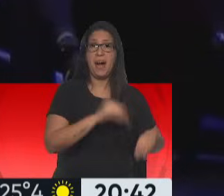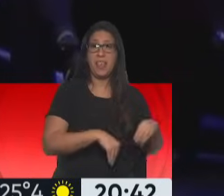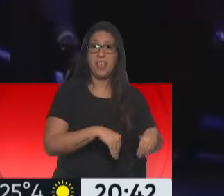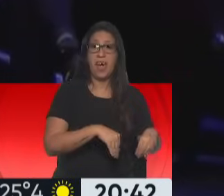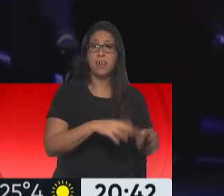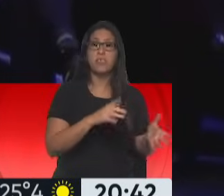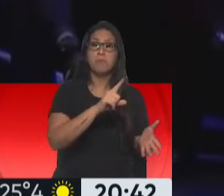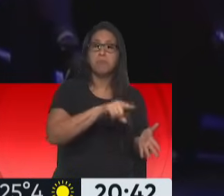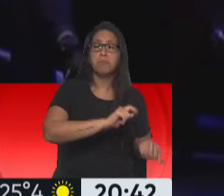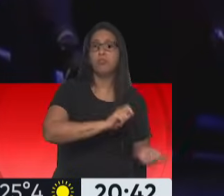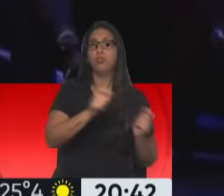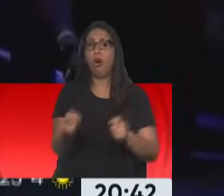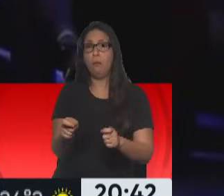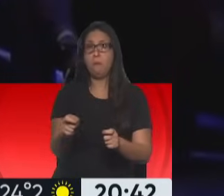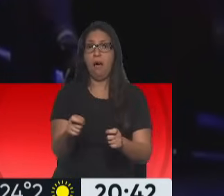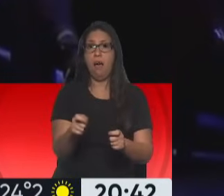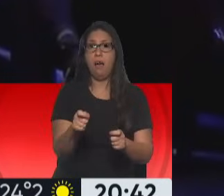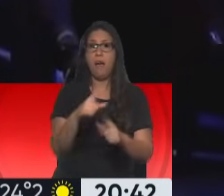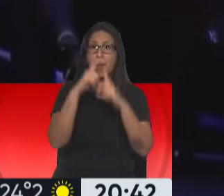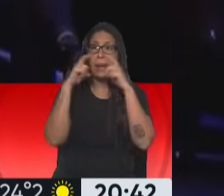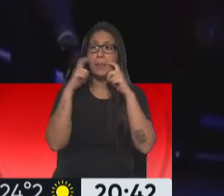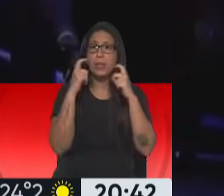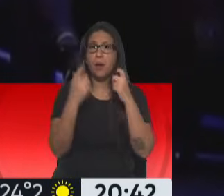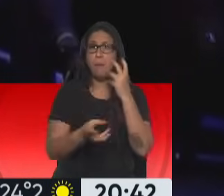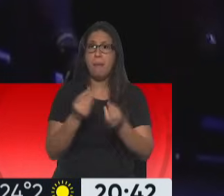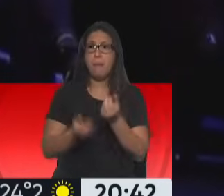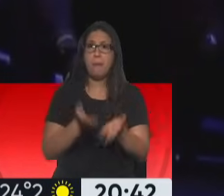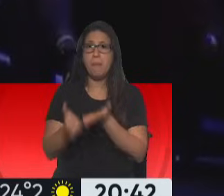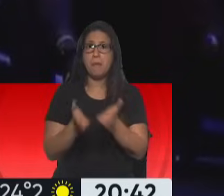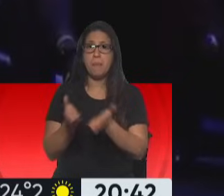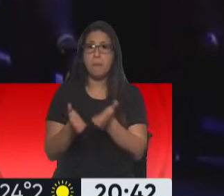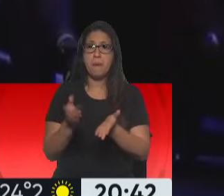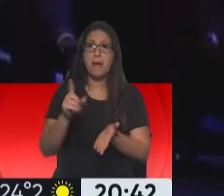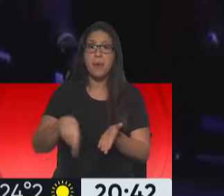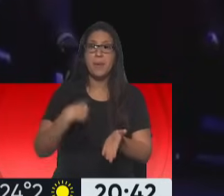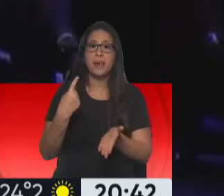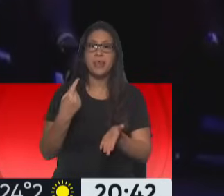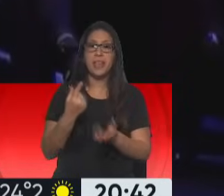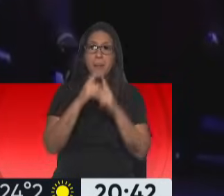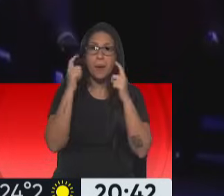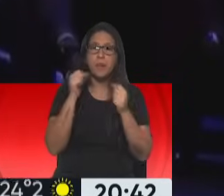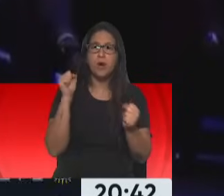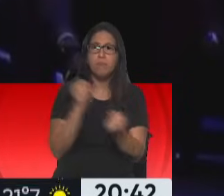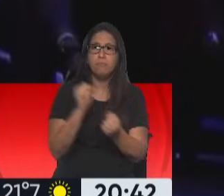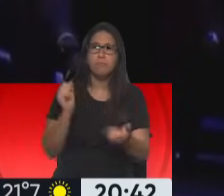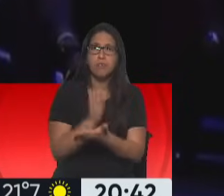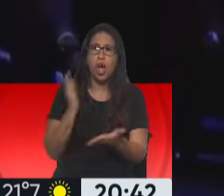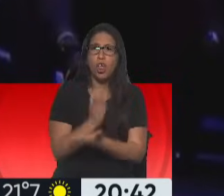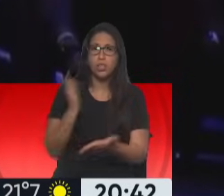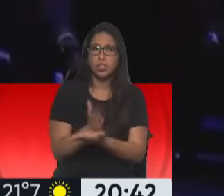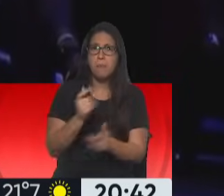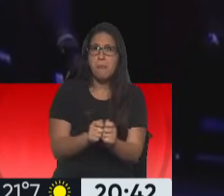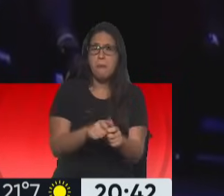extraordinarias, hubieran pasado al sector de los barbijos y se hubieran generado mucho más barbijos. Sin